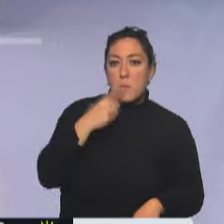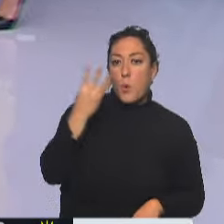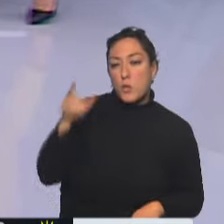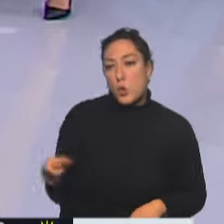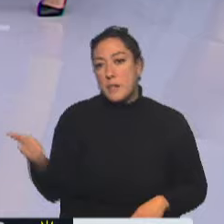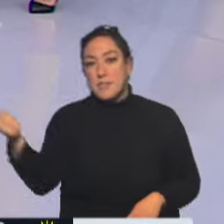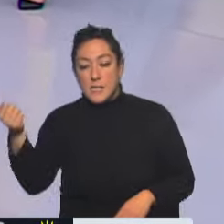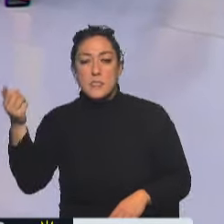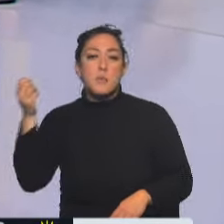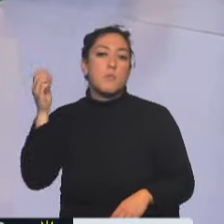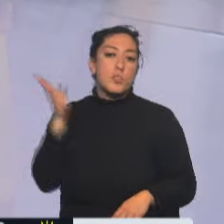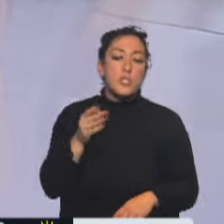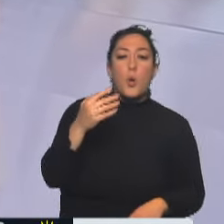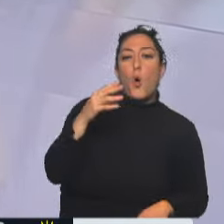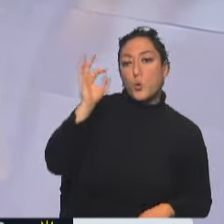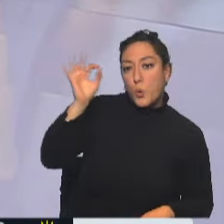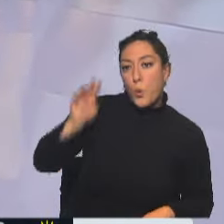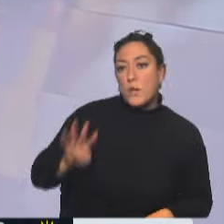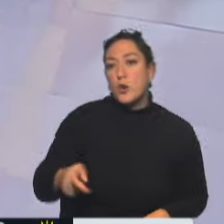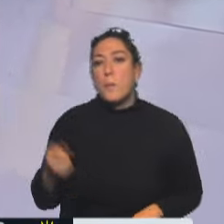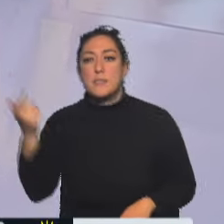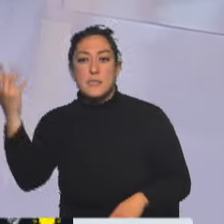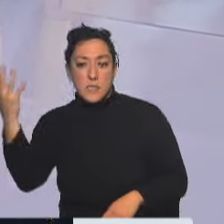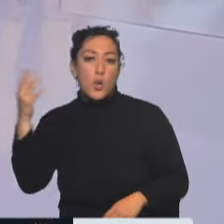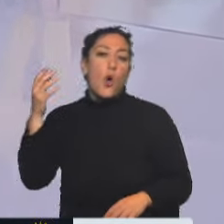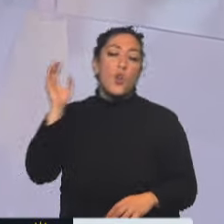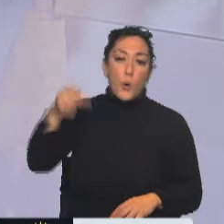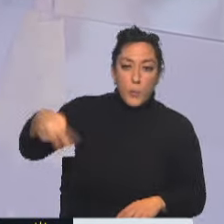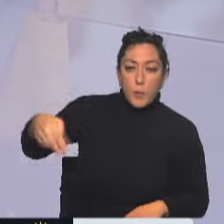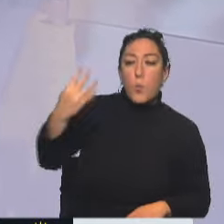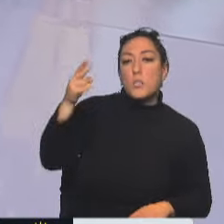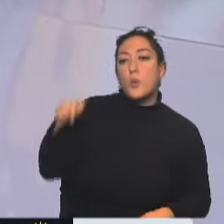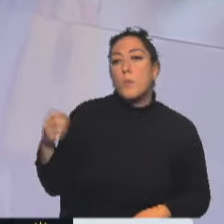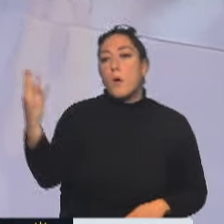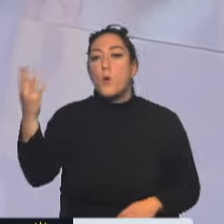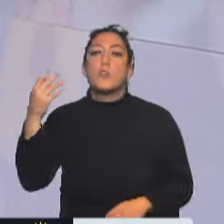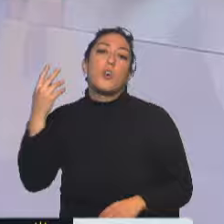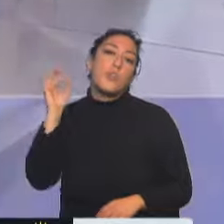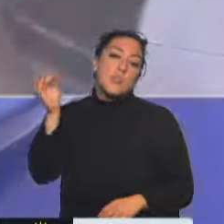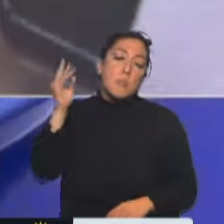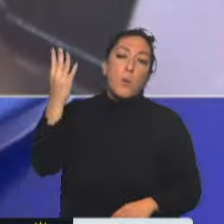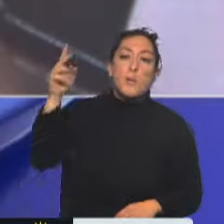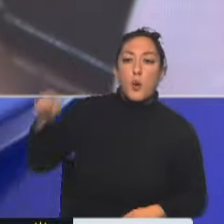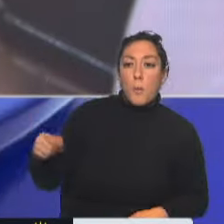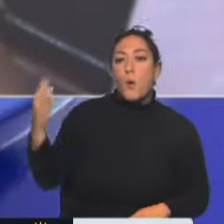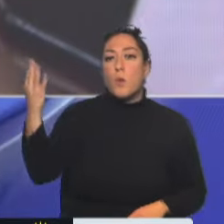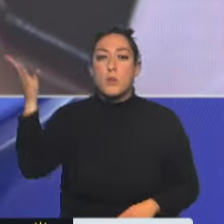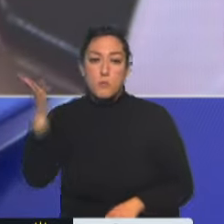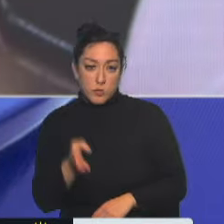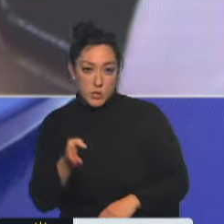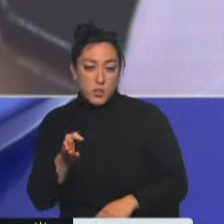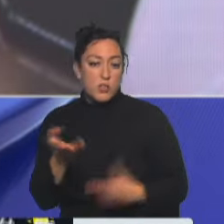4,6%, octubre 4,5%, noviembre 4,4% y diciembre 4,4%. Esto marca que no hay